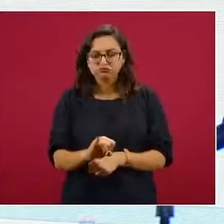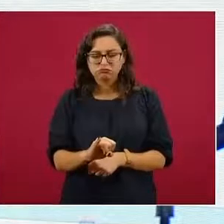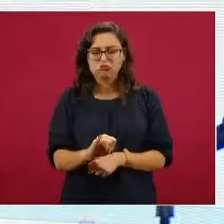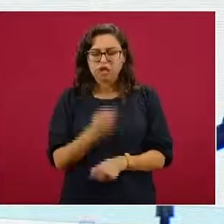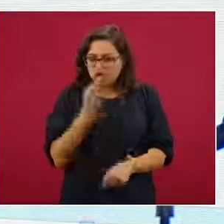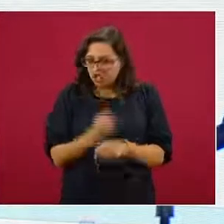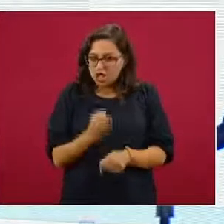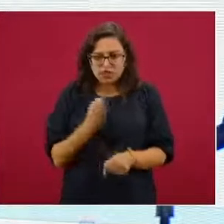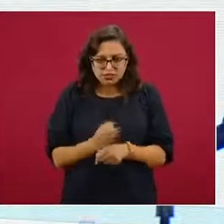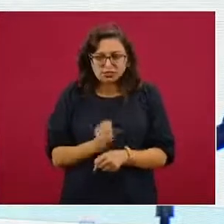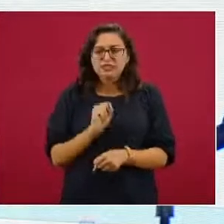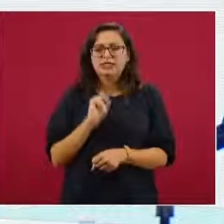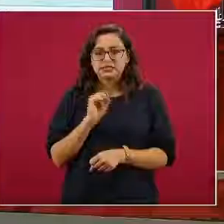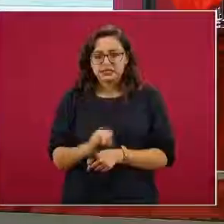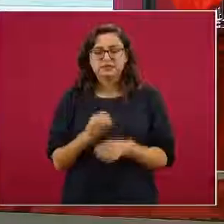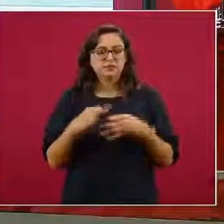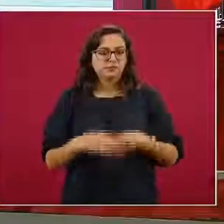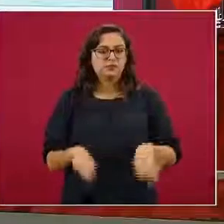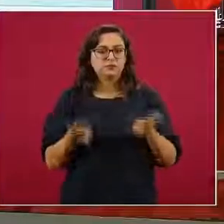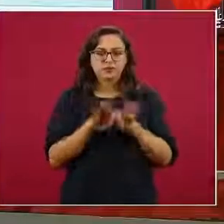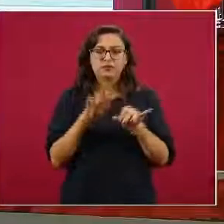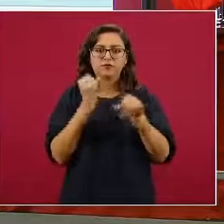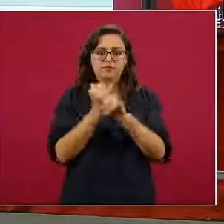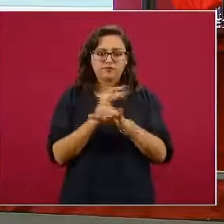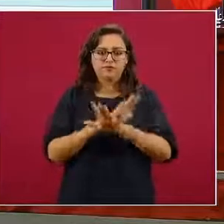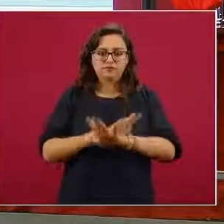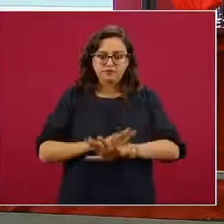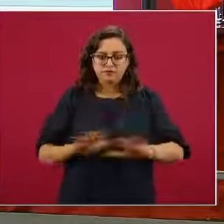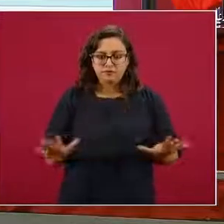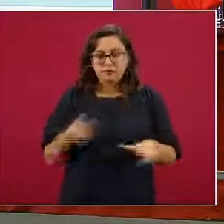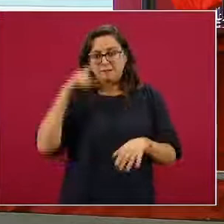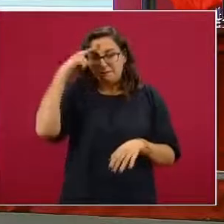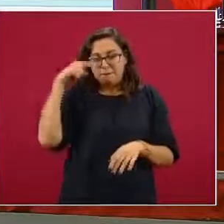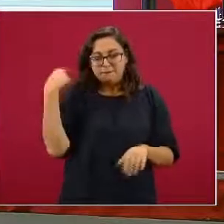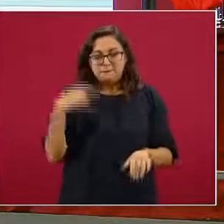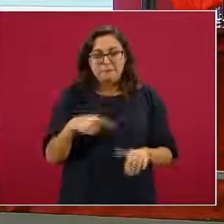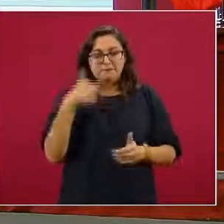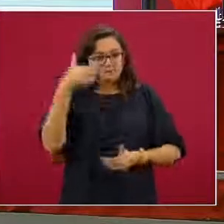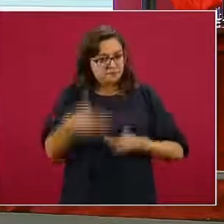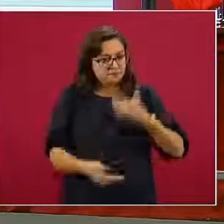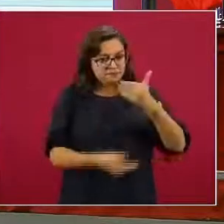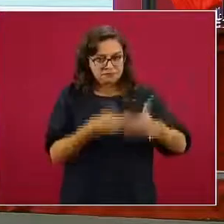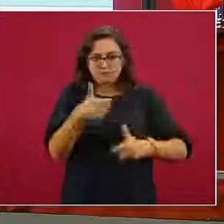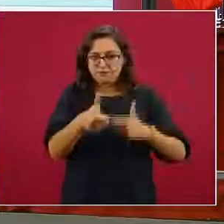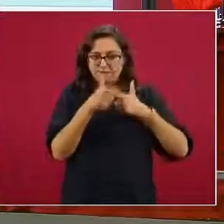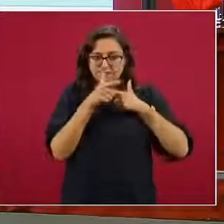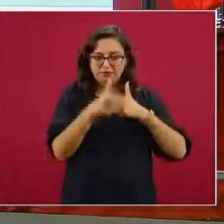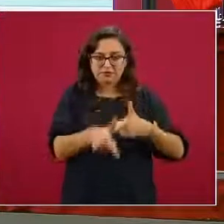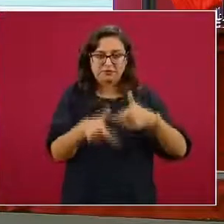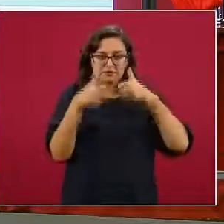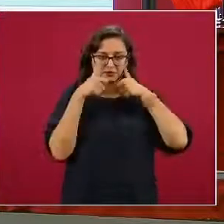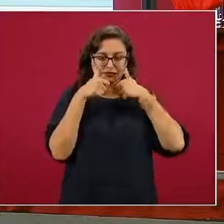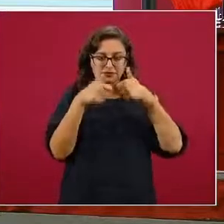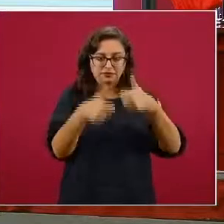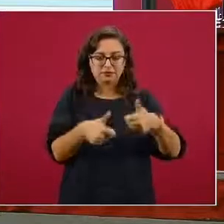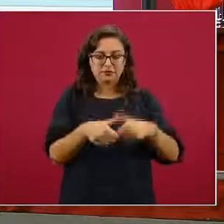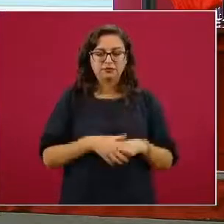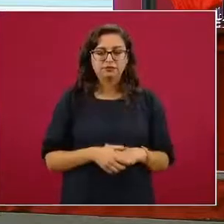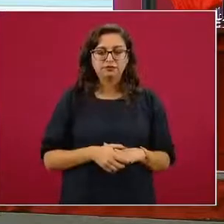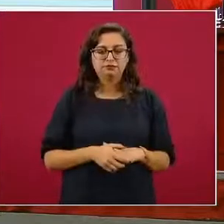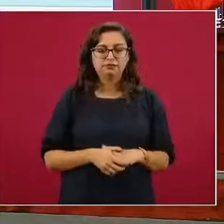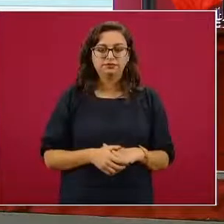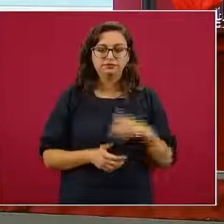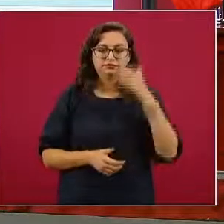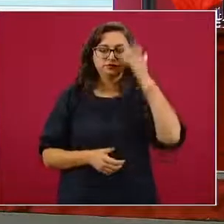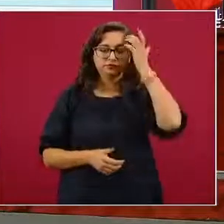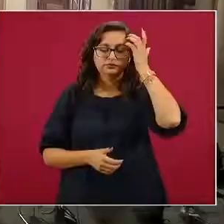Por el momento, lo importante es tener información útil para seguir ejecutando las intervenciones de prevención y control.